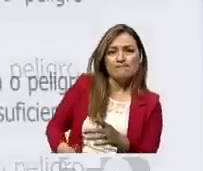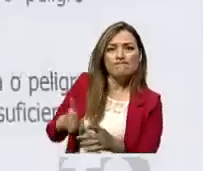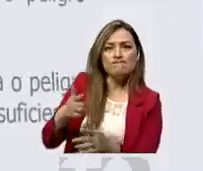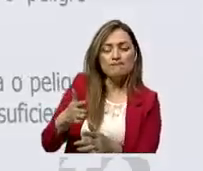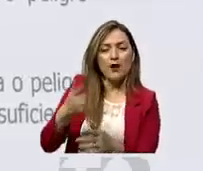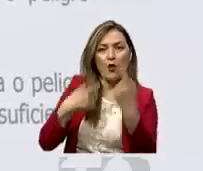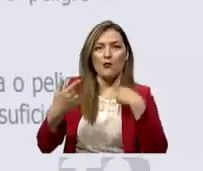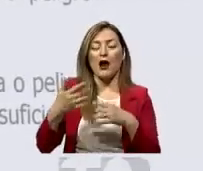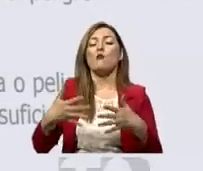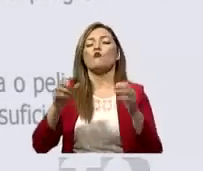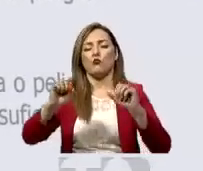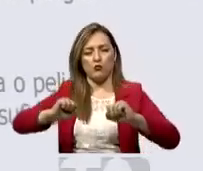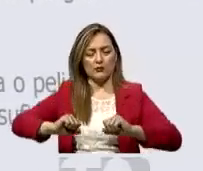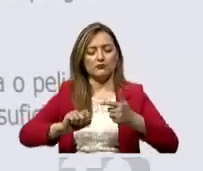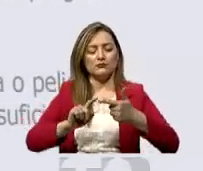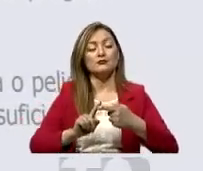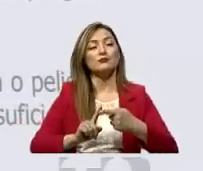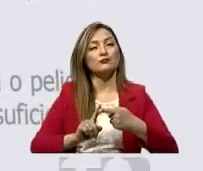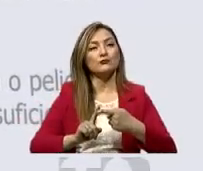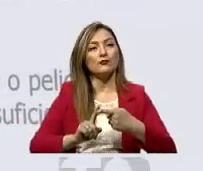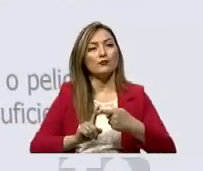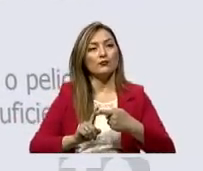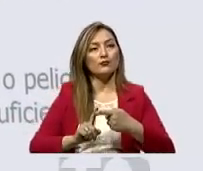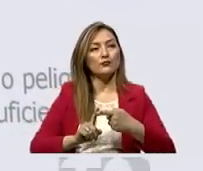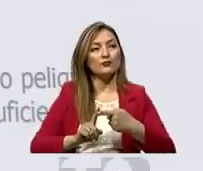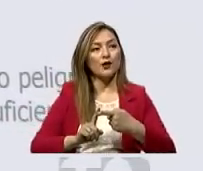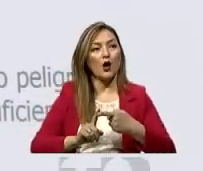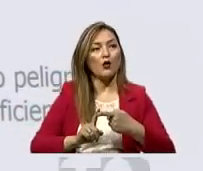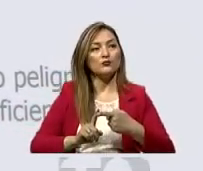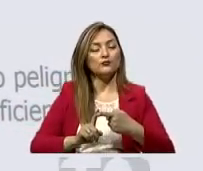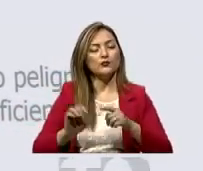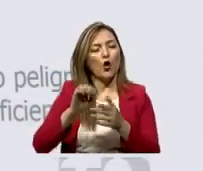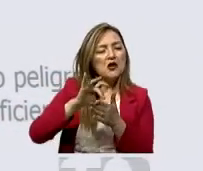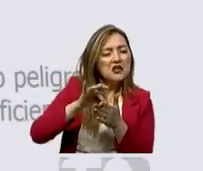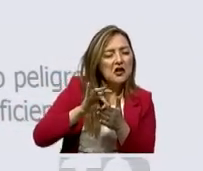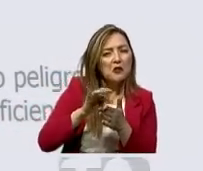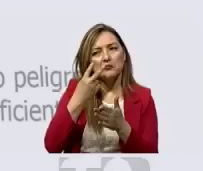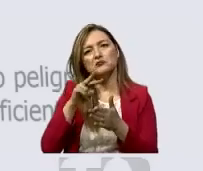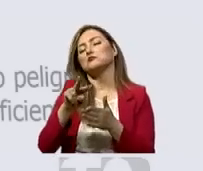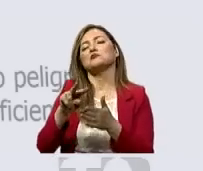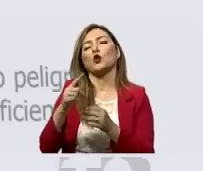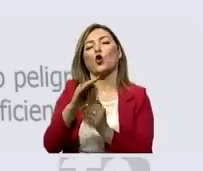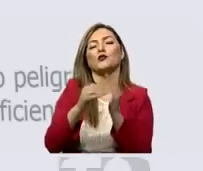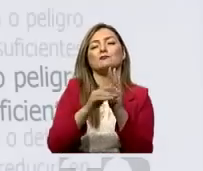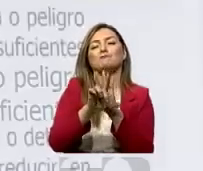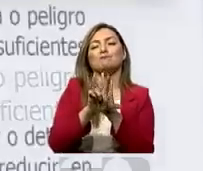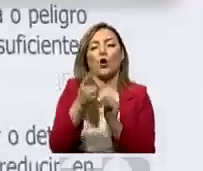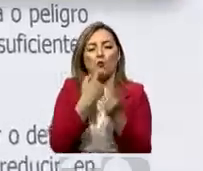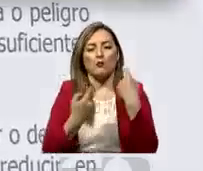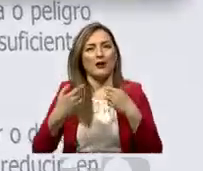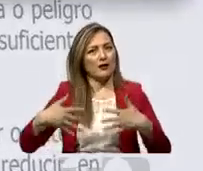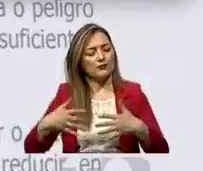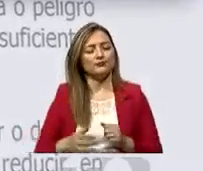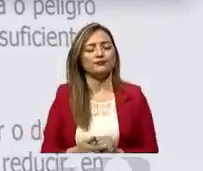graves. También con el propósito de evitar la comisión de un delito o situación que entrañe una amenaza o peligro inminente de muerte o lesiones graves.